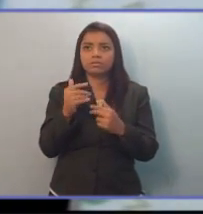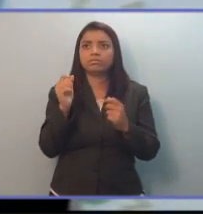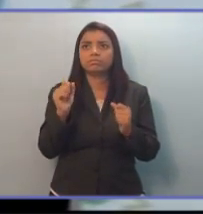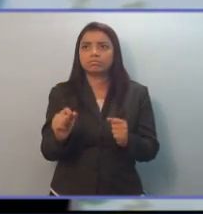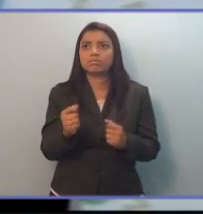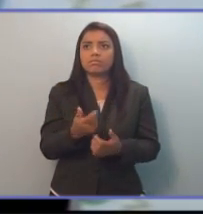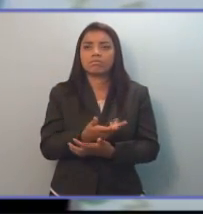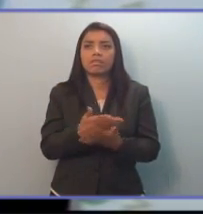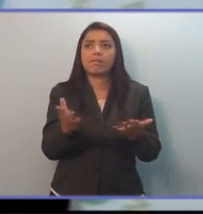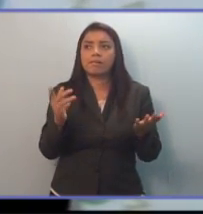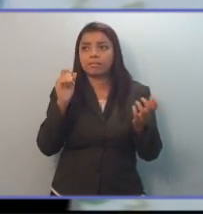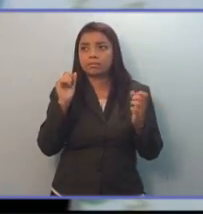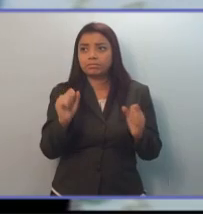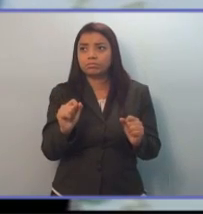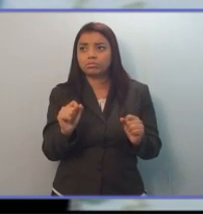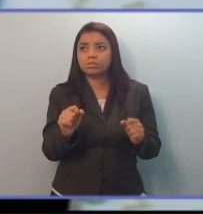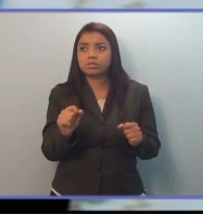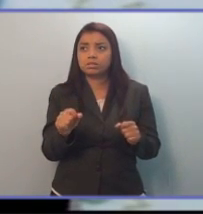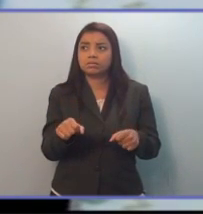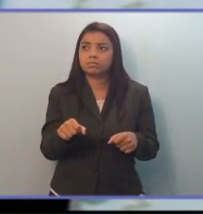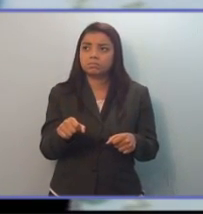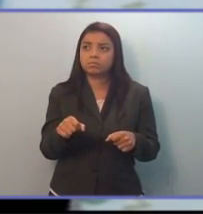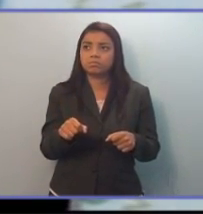pudiesen observar qué